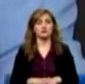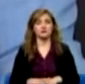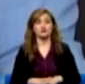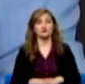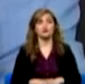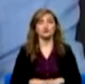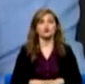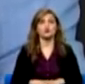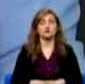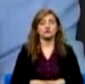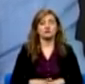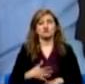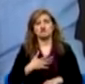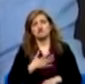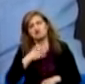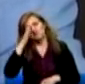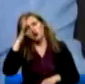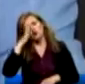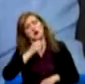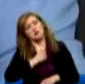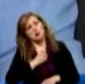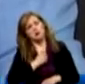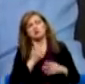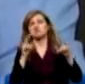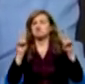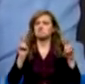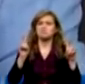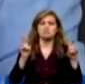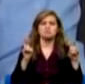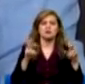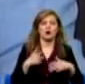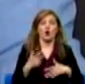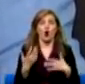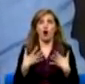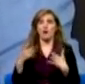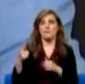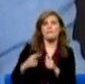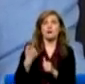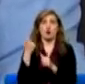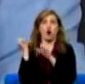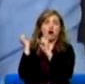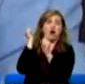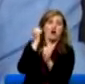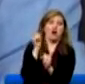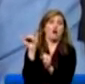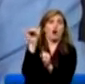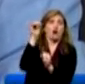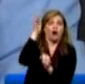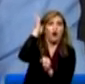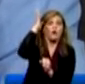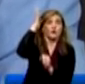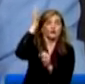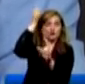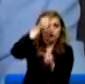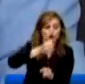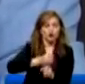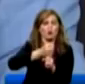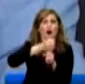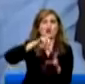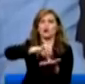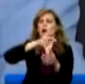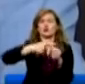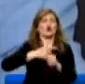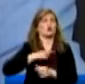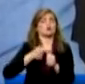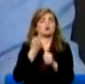soy partidario de que se venga a fungir de Sebastián de Benalcázar y querer fundar o refundar la ciudad,